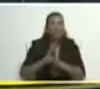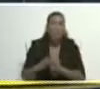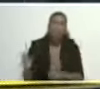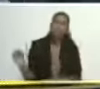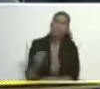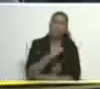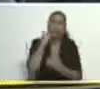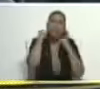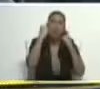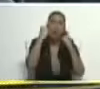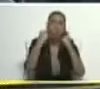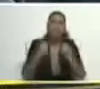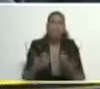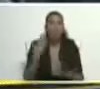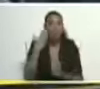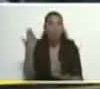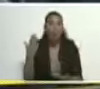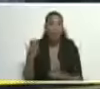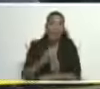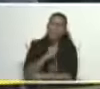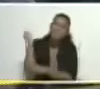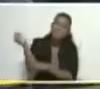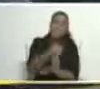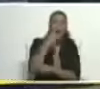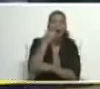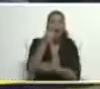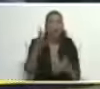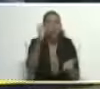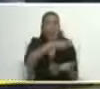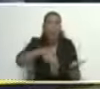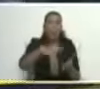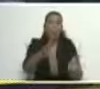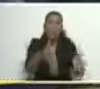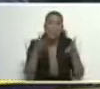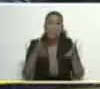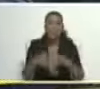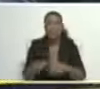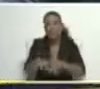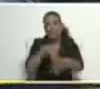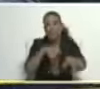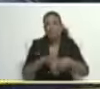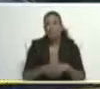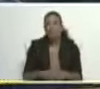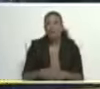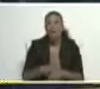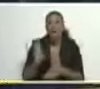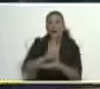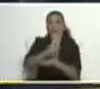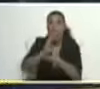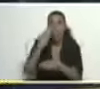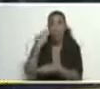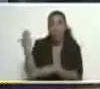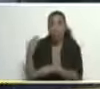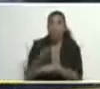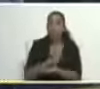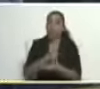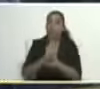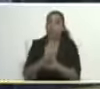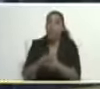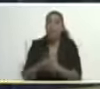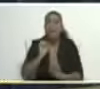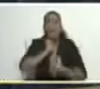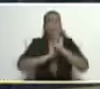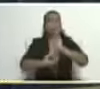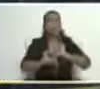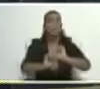un éxito que resuene en la región. En Antigua y Barbuda